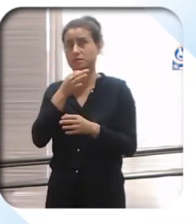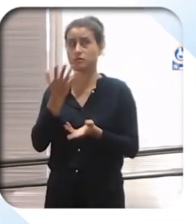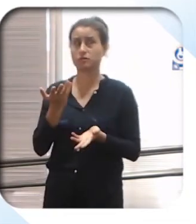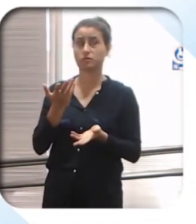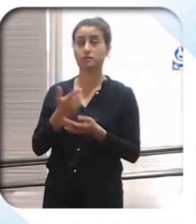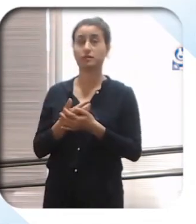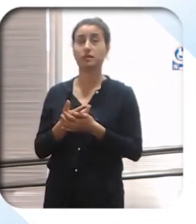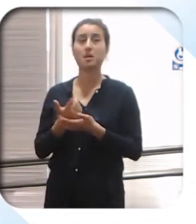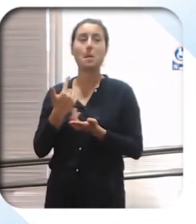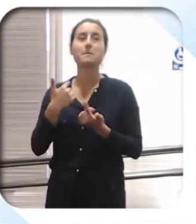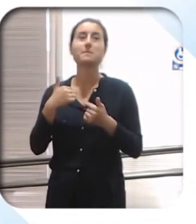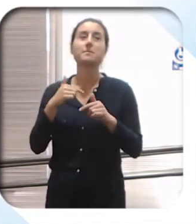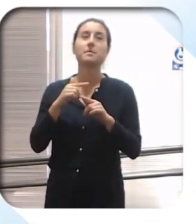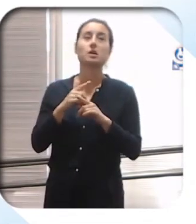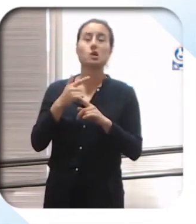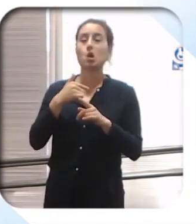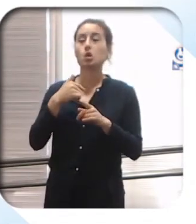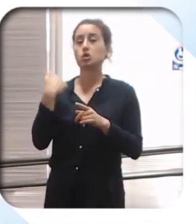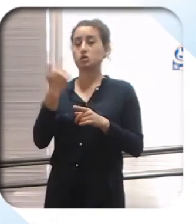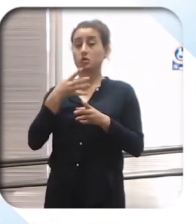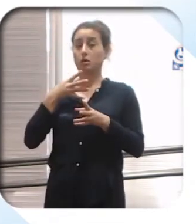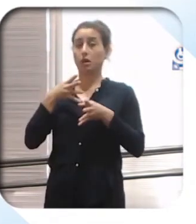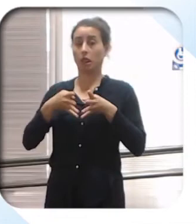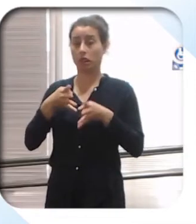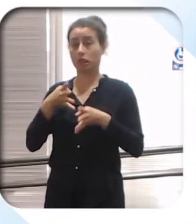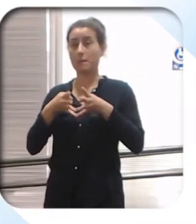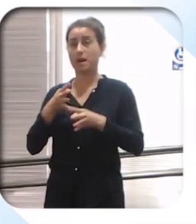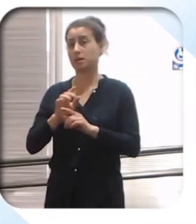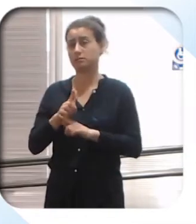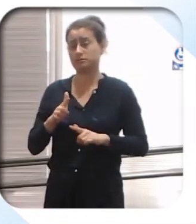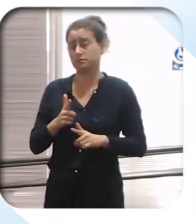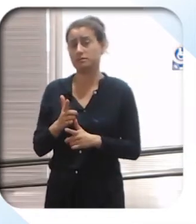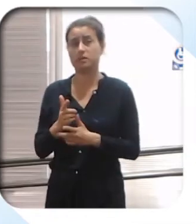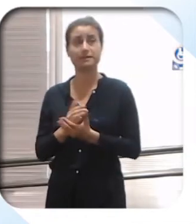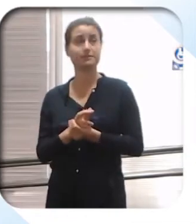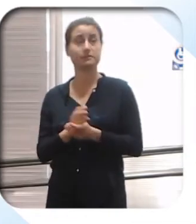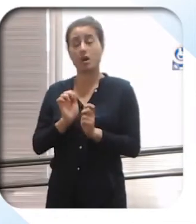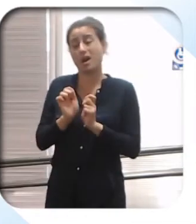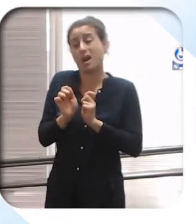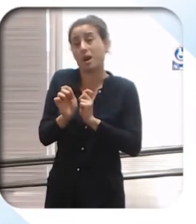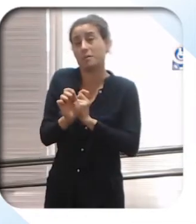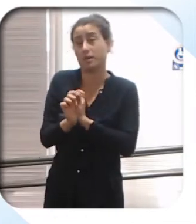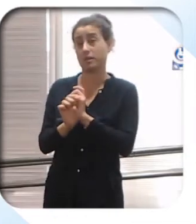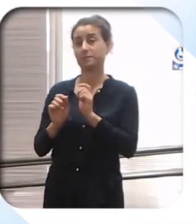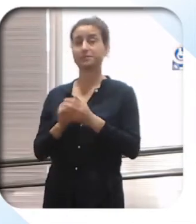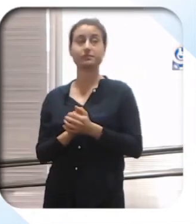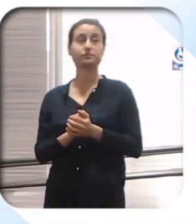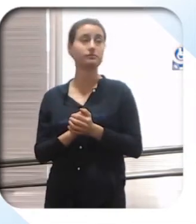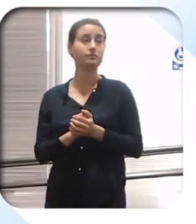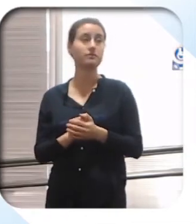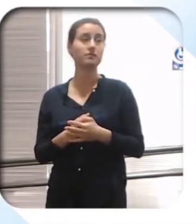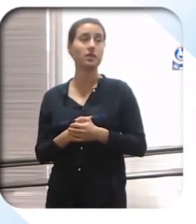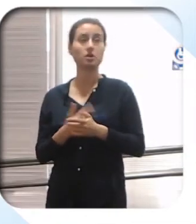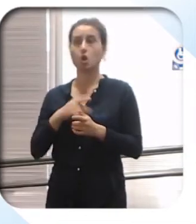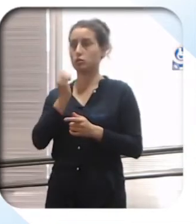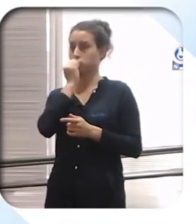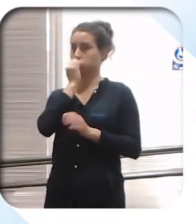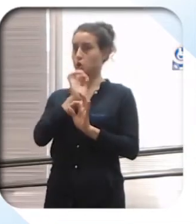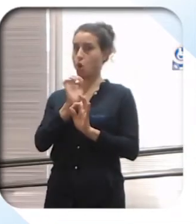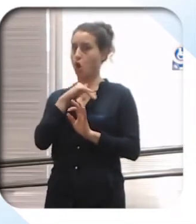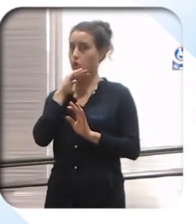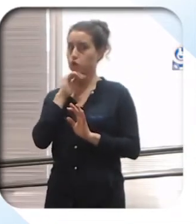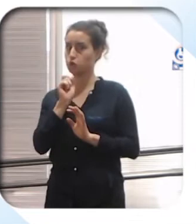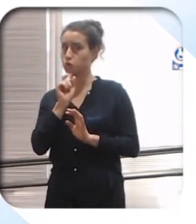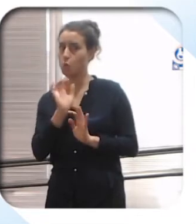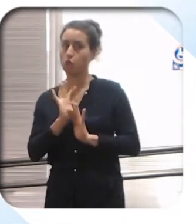Claro, pero como no somos una máquina, ¿tá?, todo aquello es como que pasamos a reprimir. Ya no se dice aquel